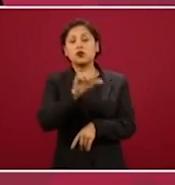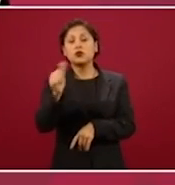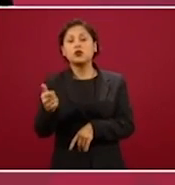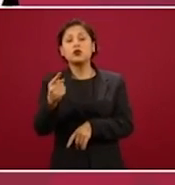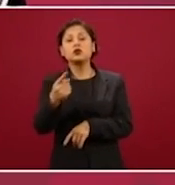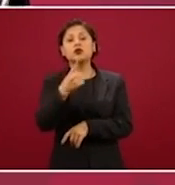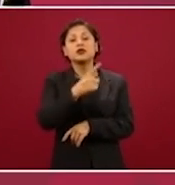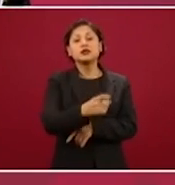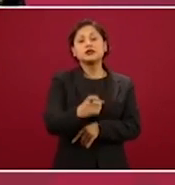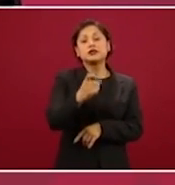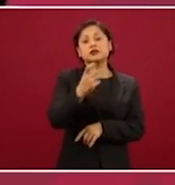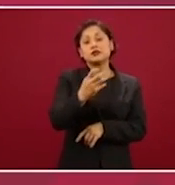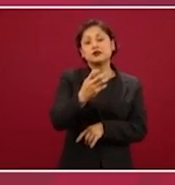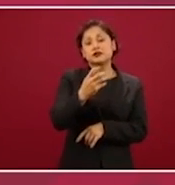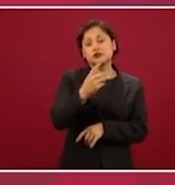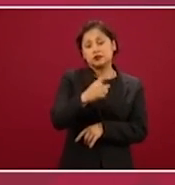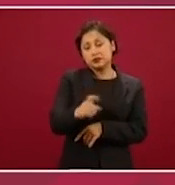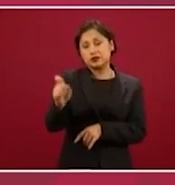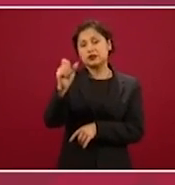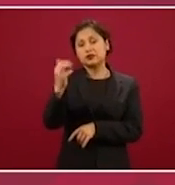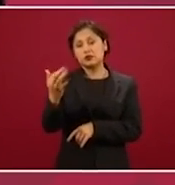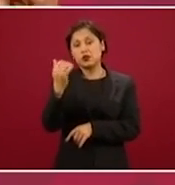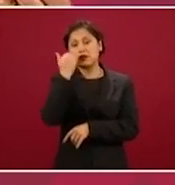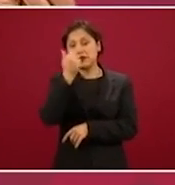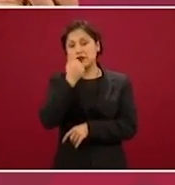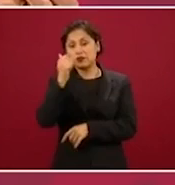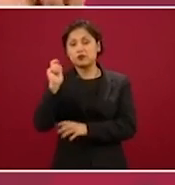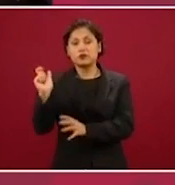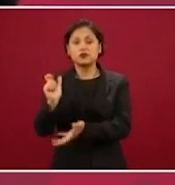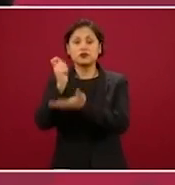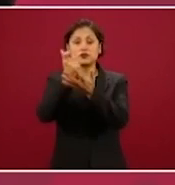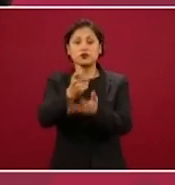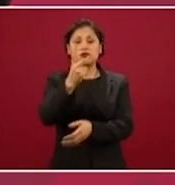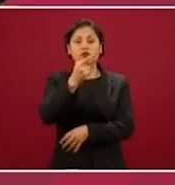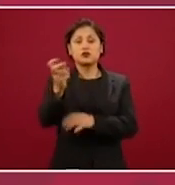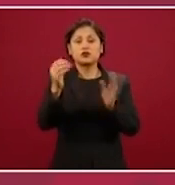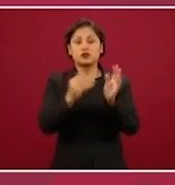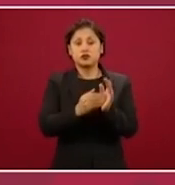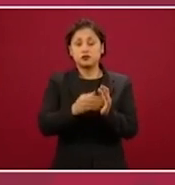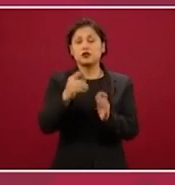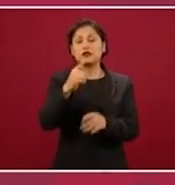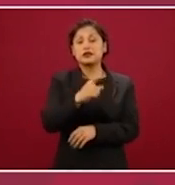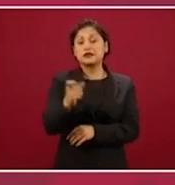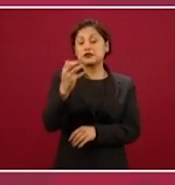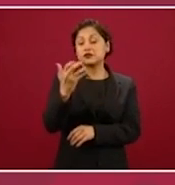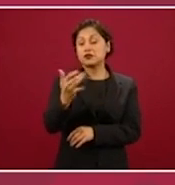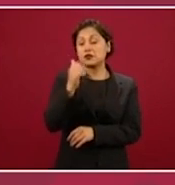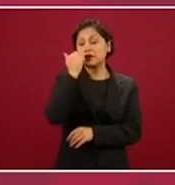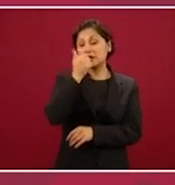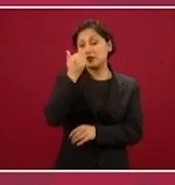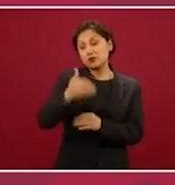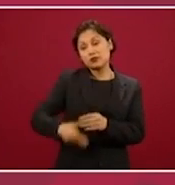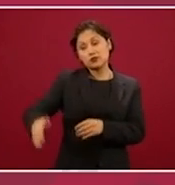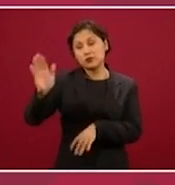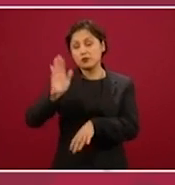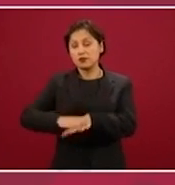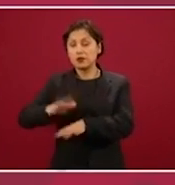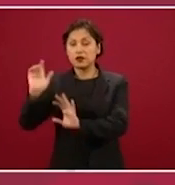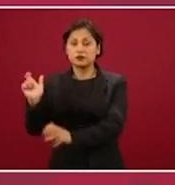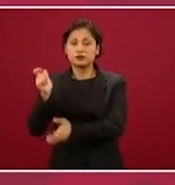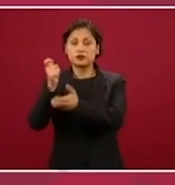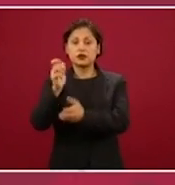150 alumnos, 200 mil. Si es de 150 alumnos hacia adelante, 500